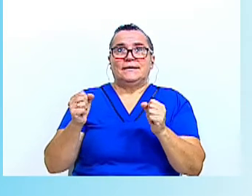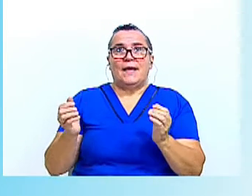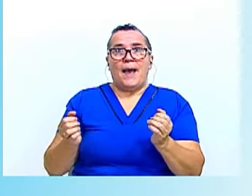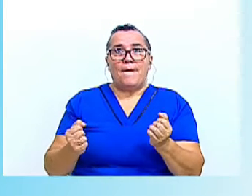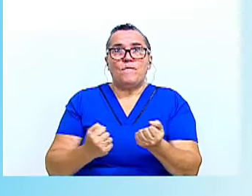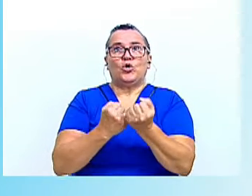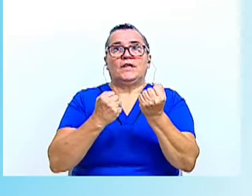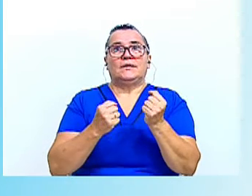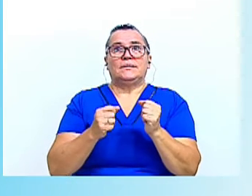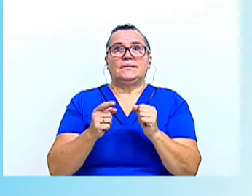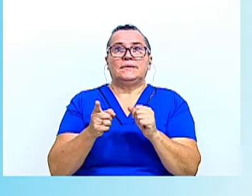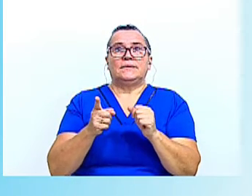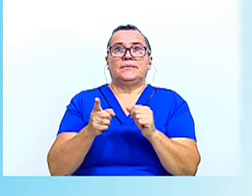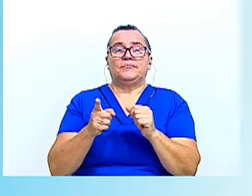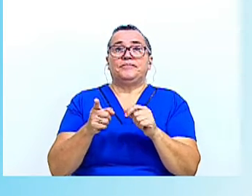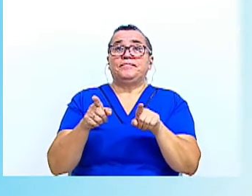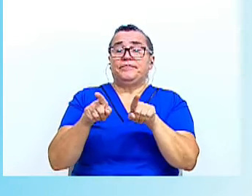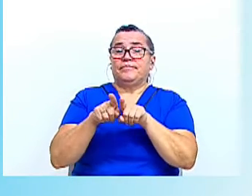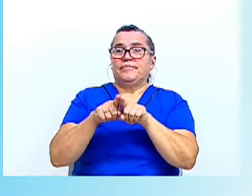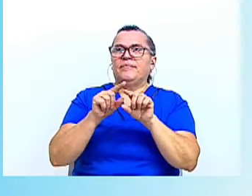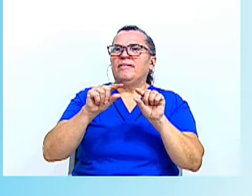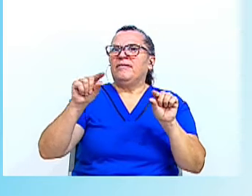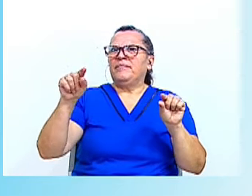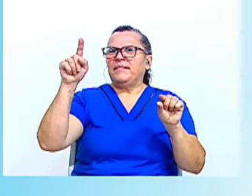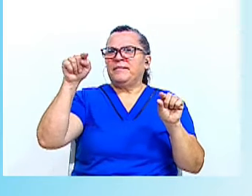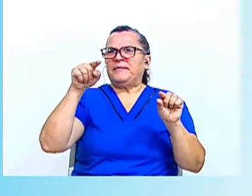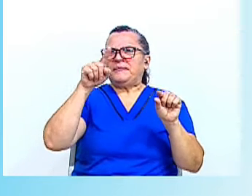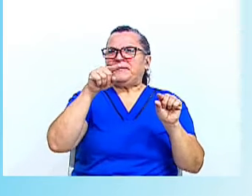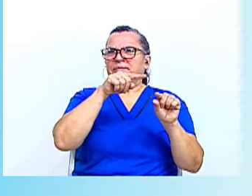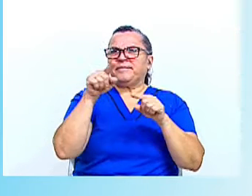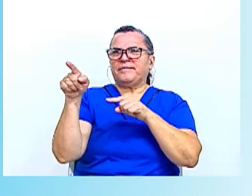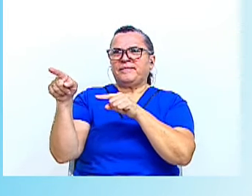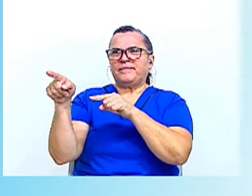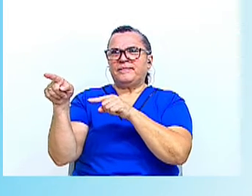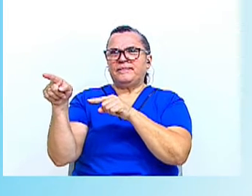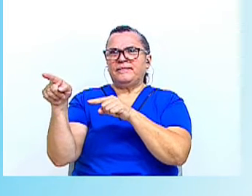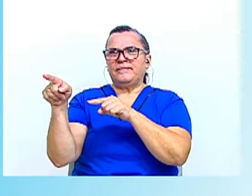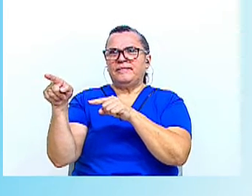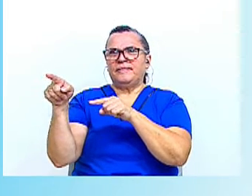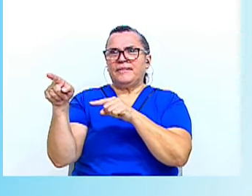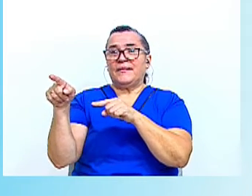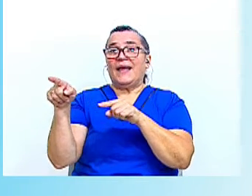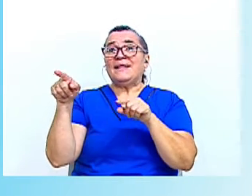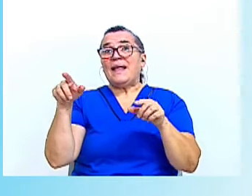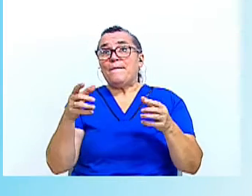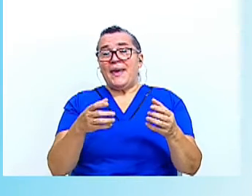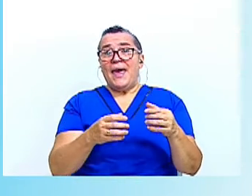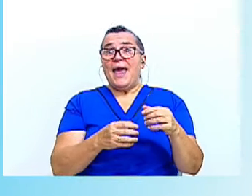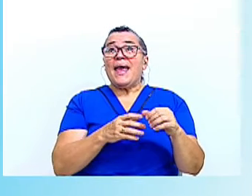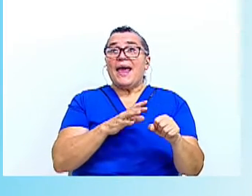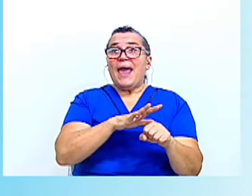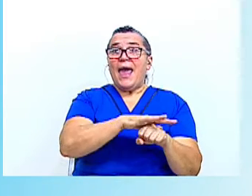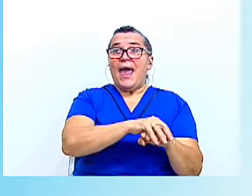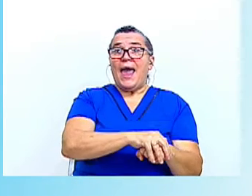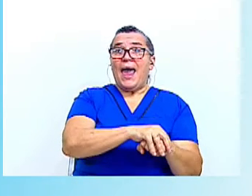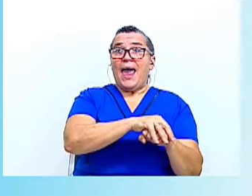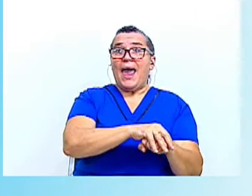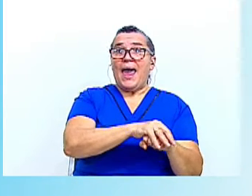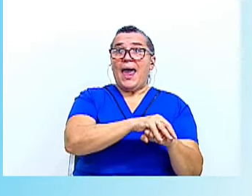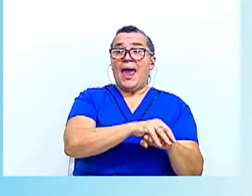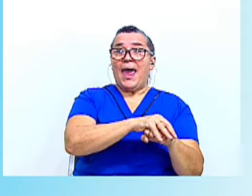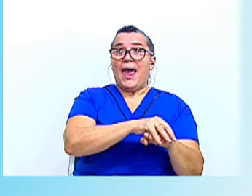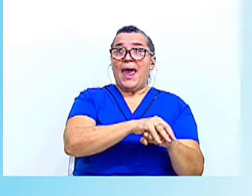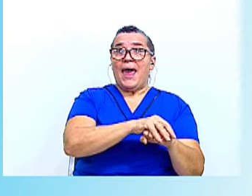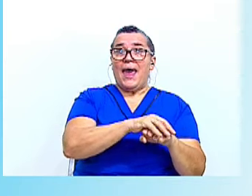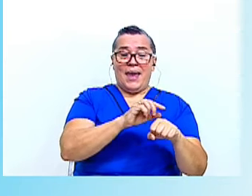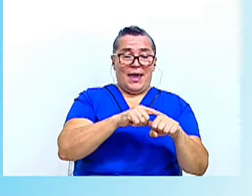Seguidamente tenemos la fuerza de resistencia. En este caso, la esfera me va a